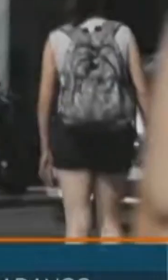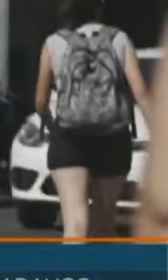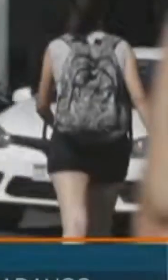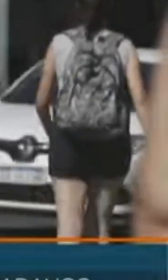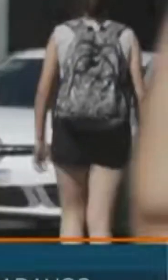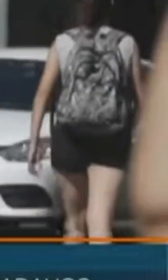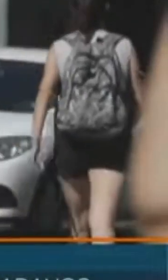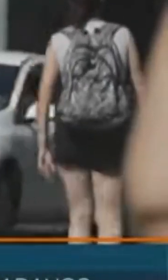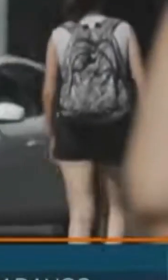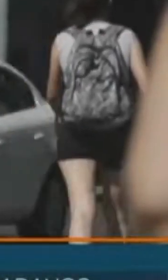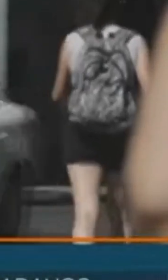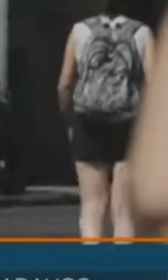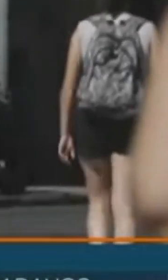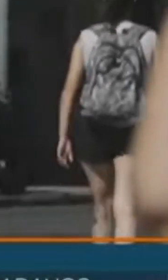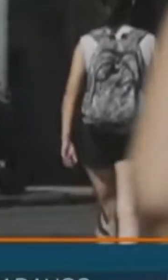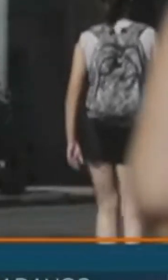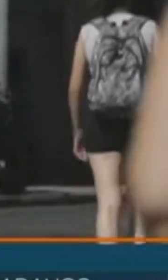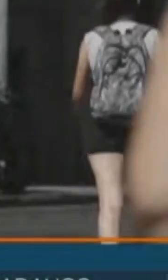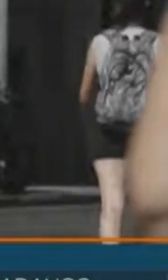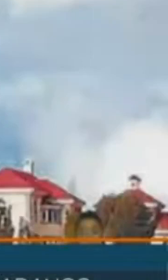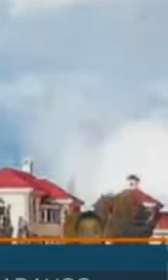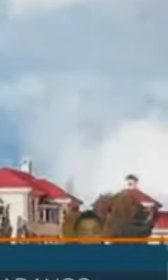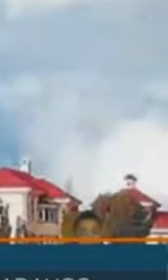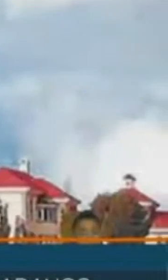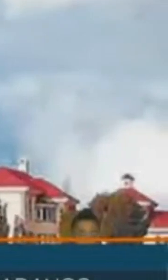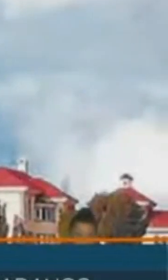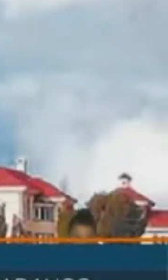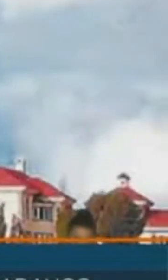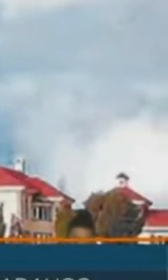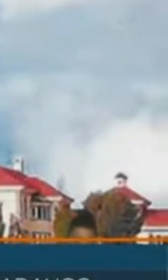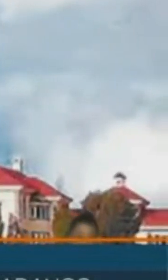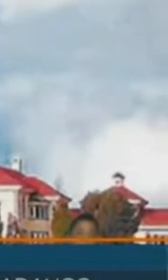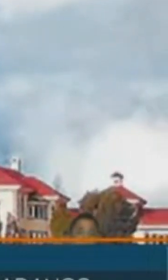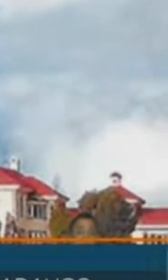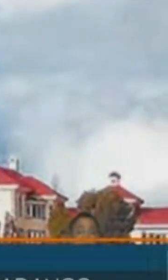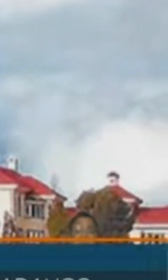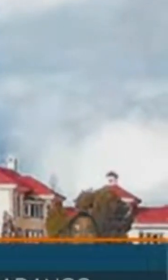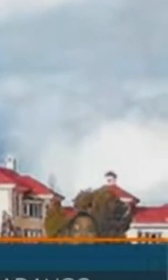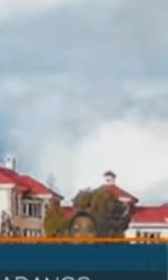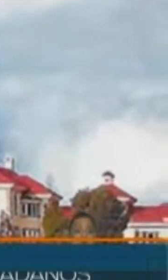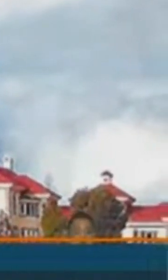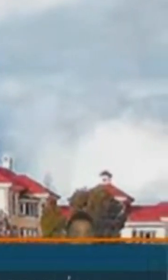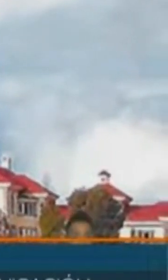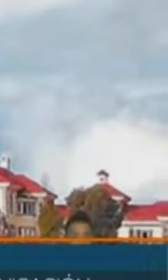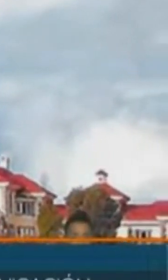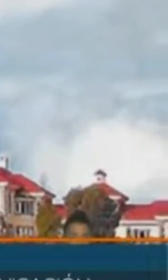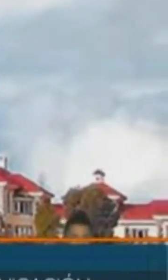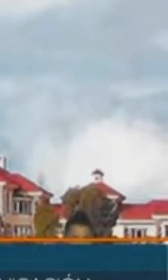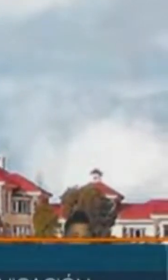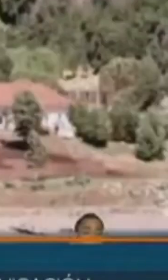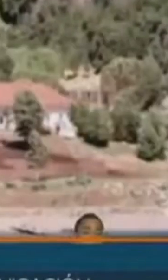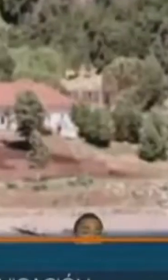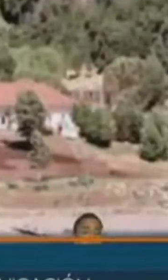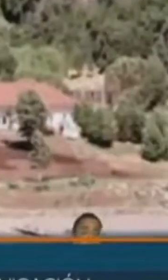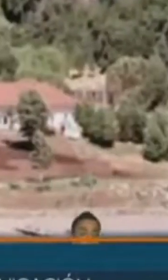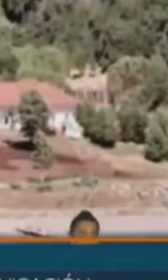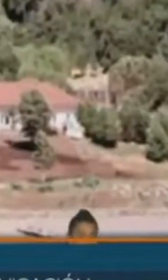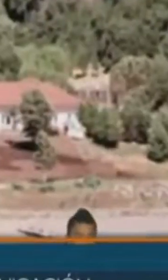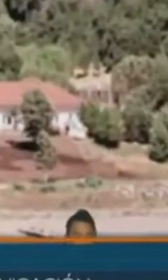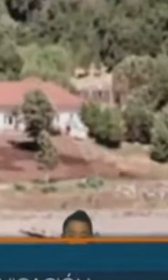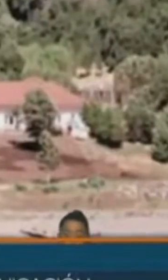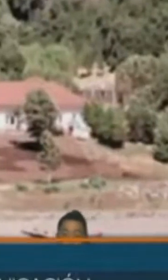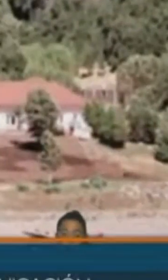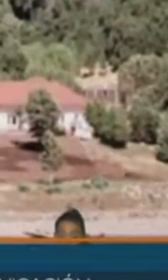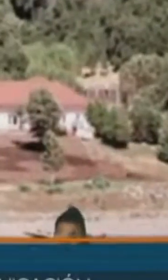soberanía nacional y recuperar un patrimonio nacional. Este hecho también se vincula a la reunión que se realizó en la mansión de Lewis, en el lago, a la